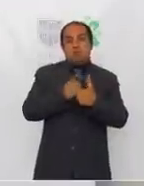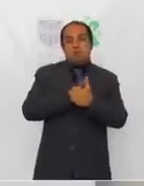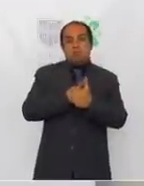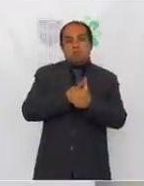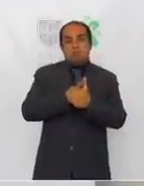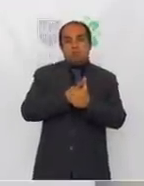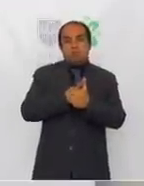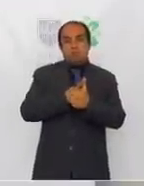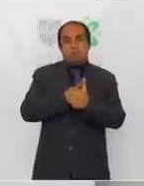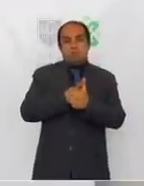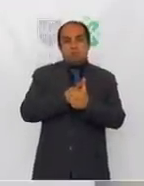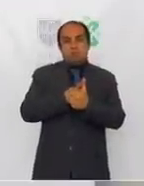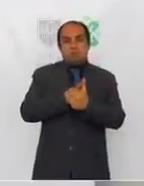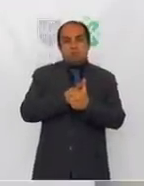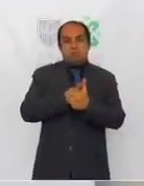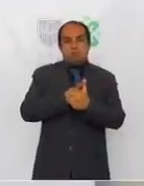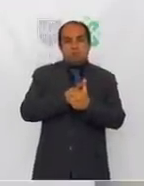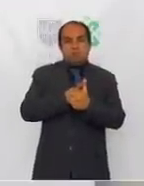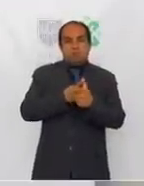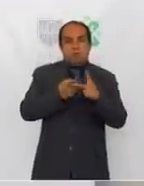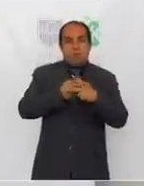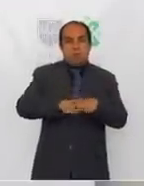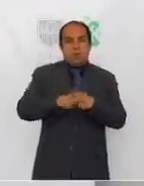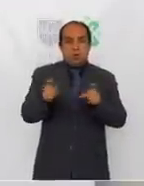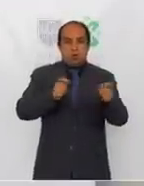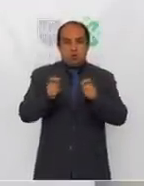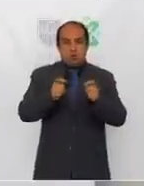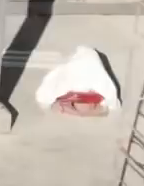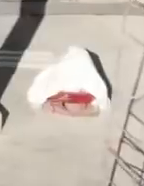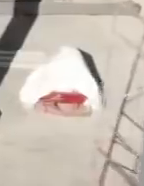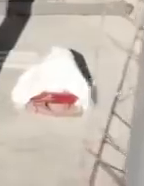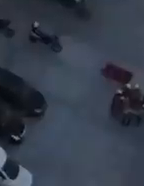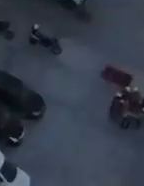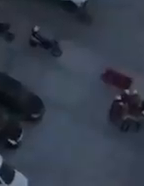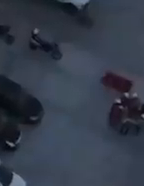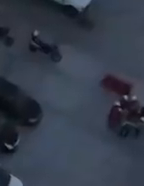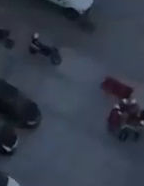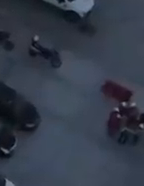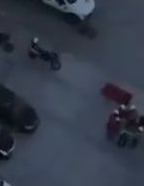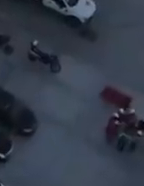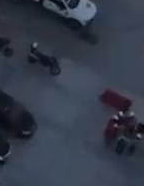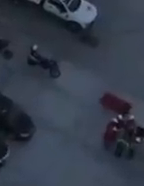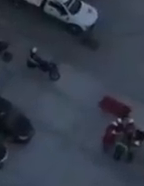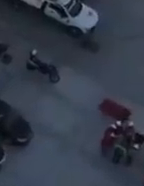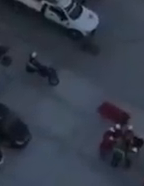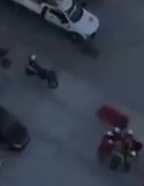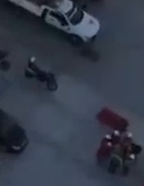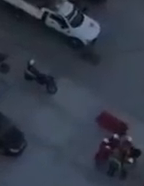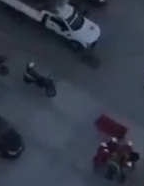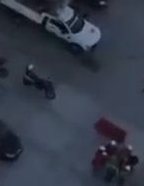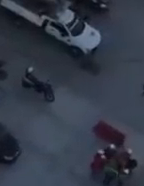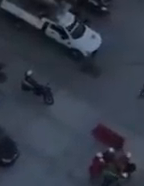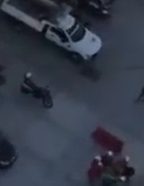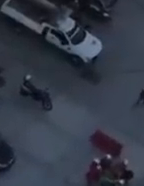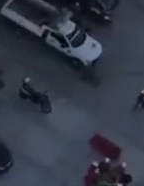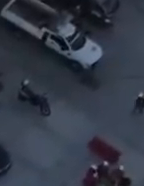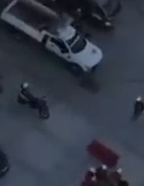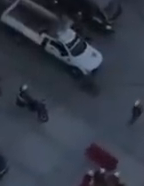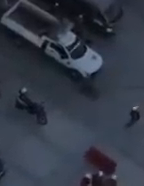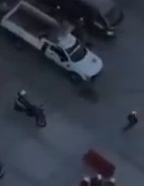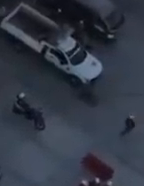control de las rutas. No es posible que de una estación de transferencia en Tlalpan